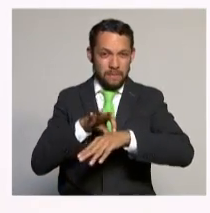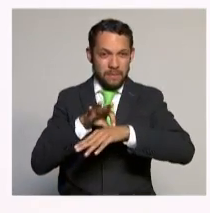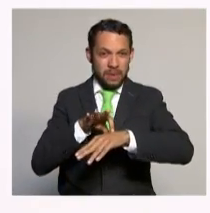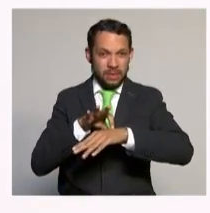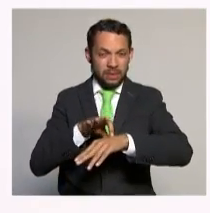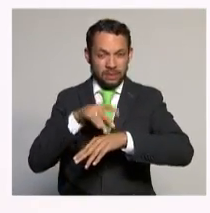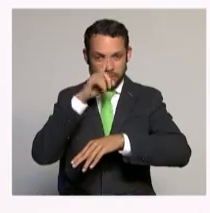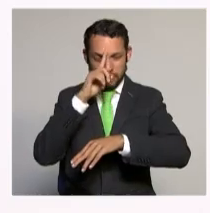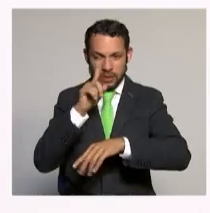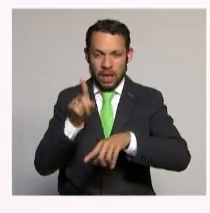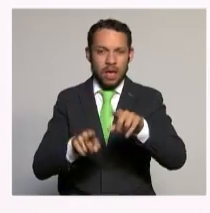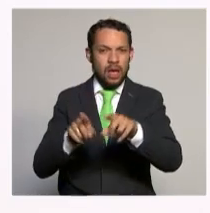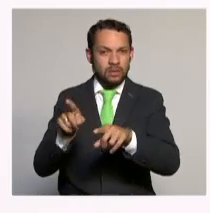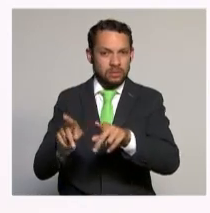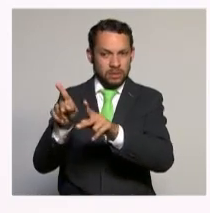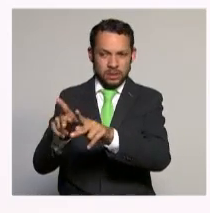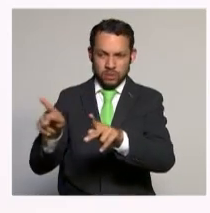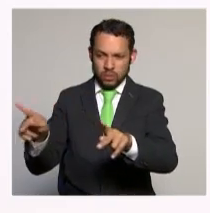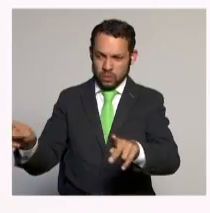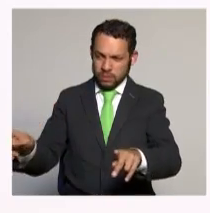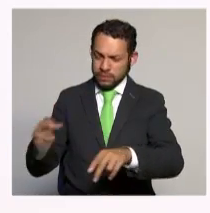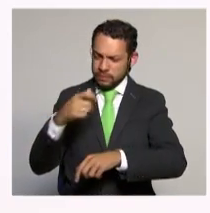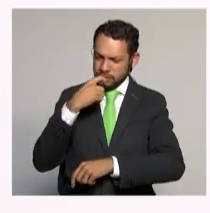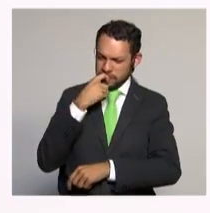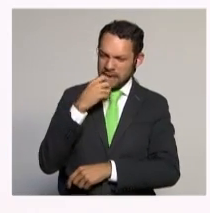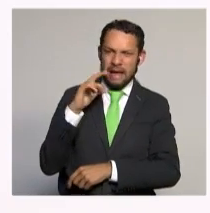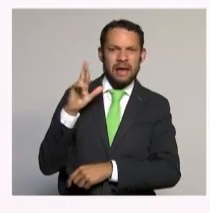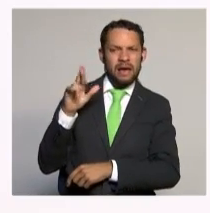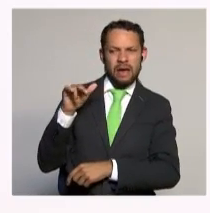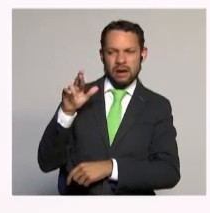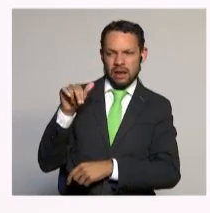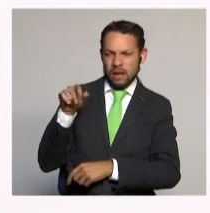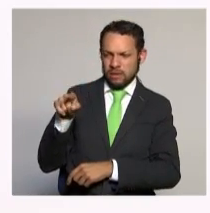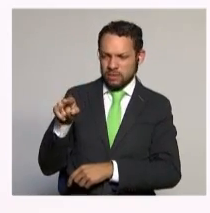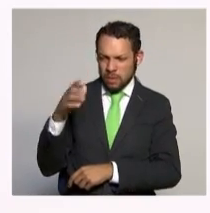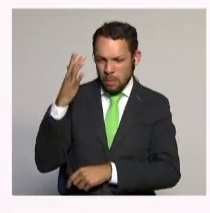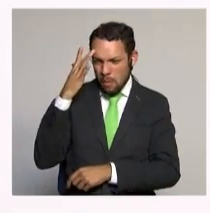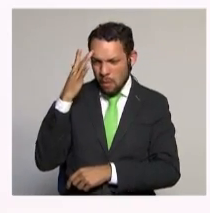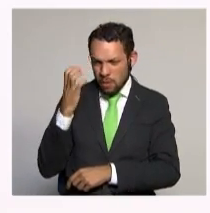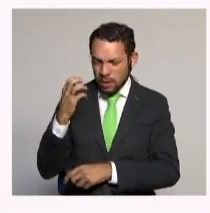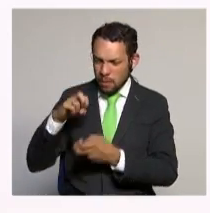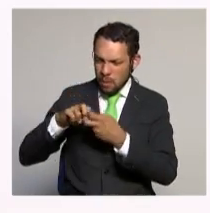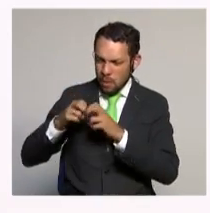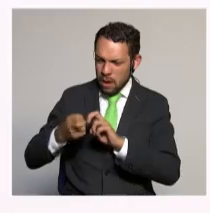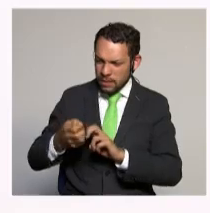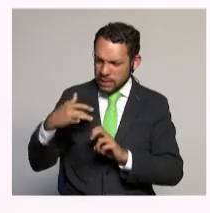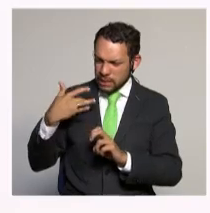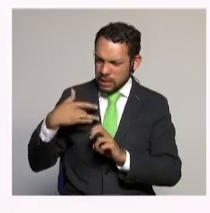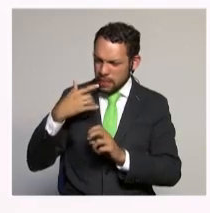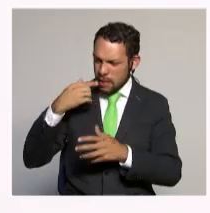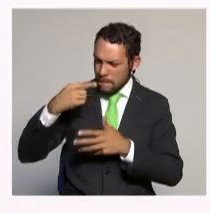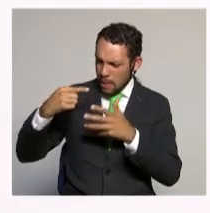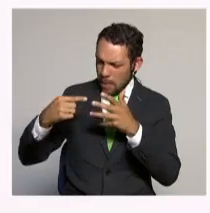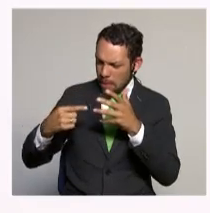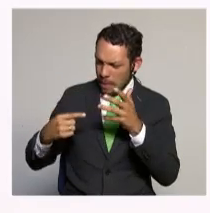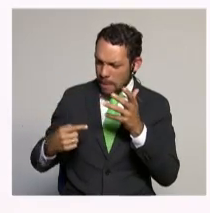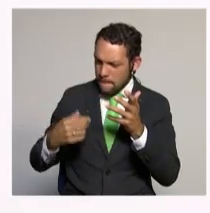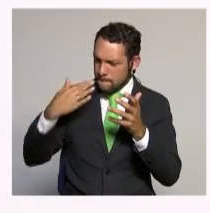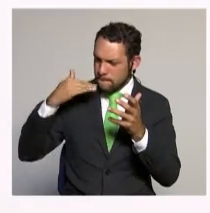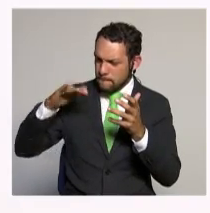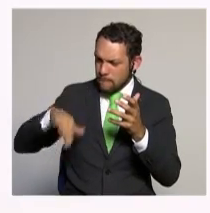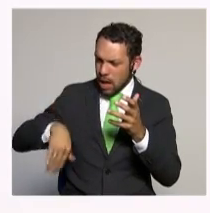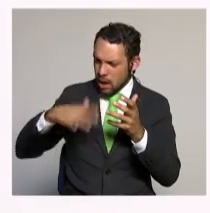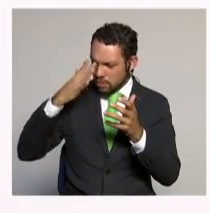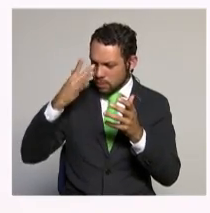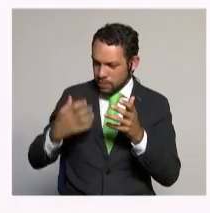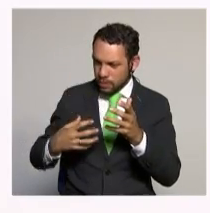algunos de sus pacientes tenían unas alteraciones que involucraron una serie de signos y síntomas y que finalmente él